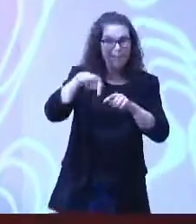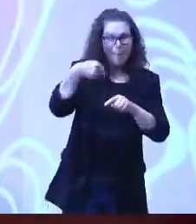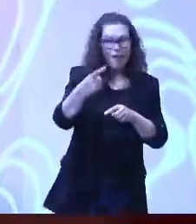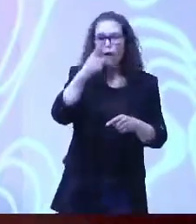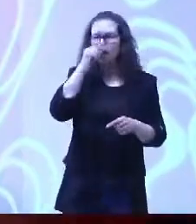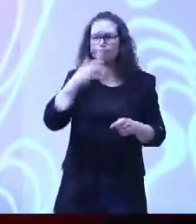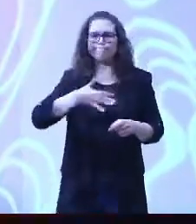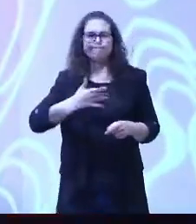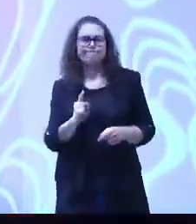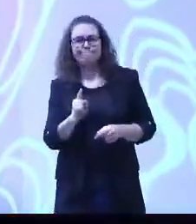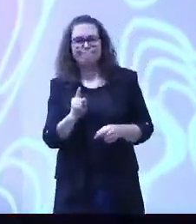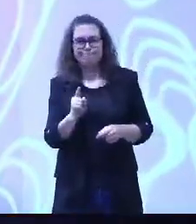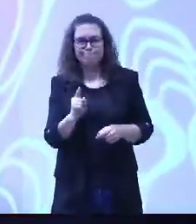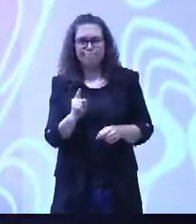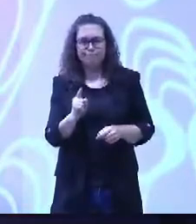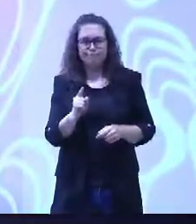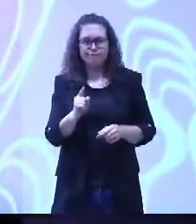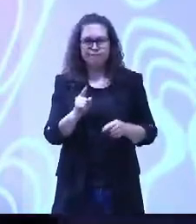Por eso,